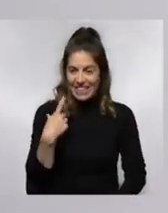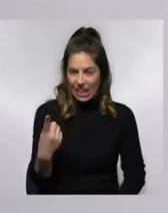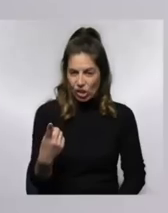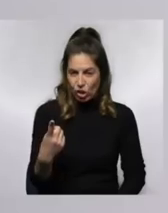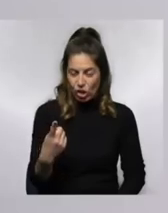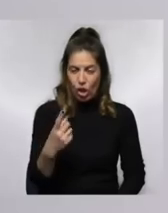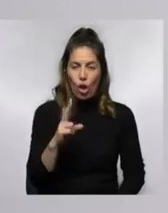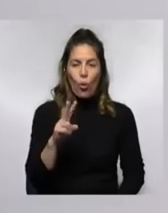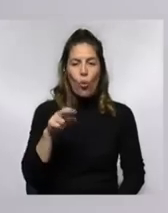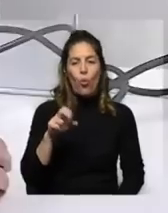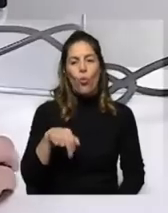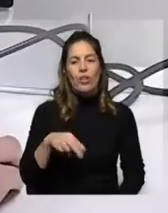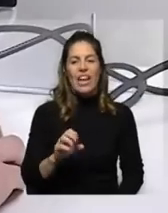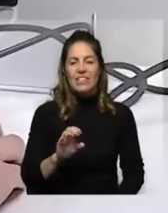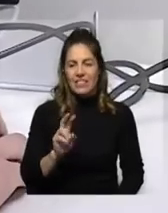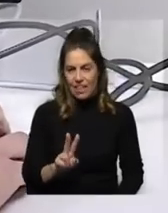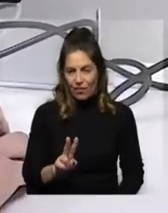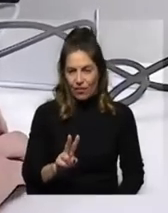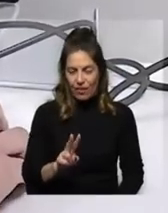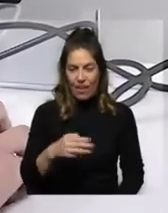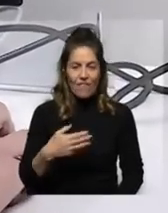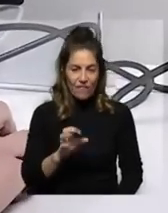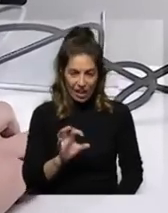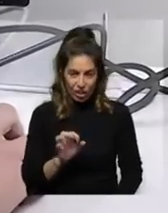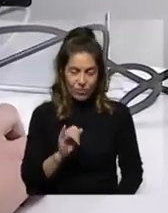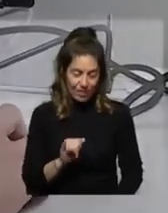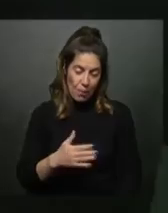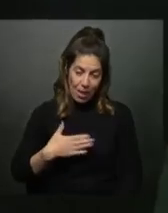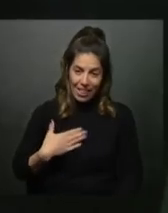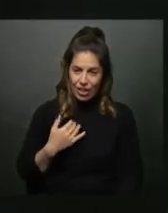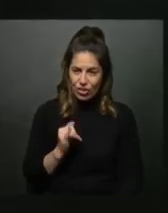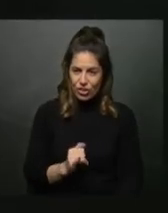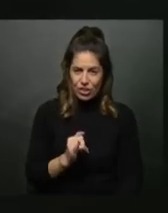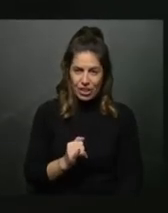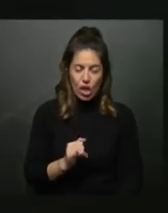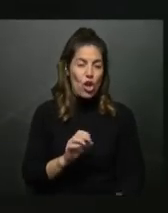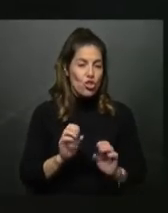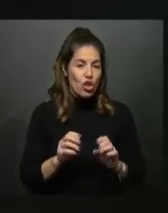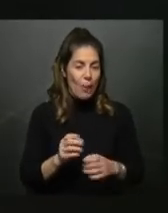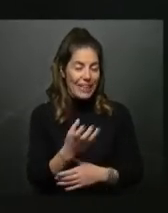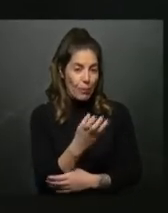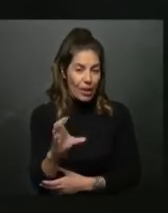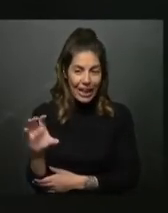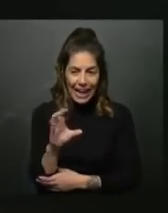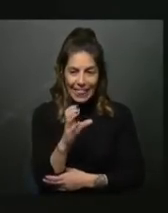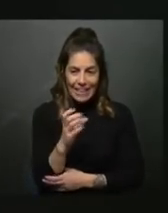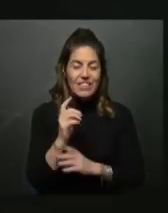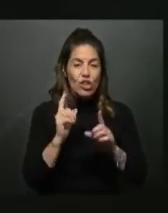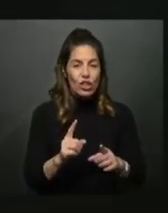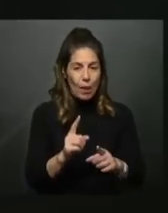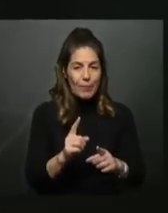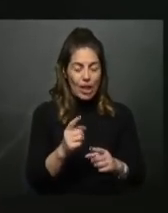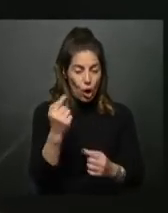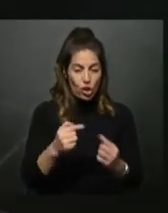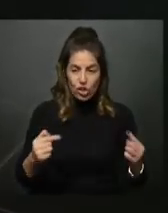barrios no solamente este está muy bien sí no solamente hay que poner raderas sino también hay que rodearlo de